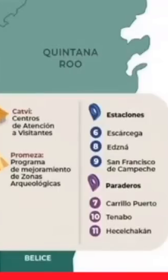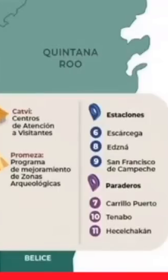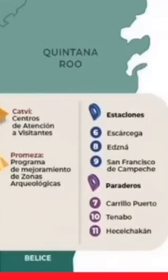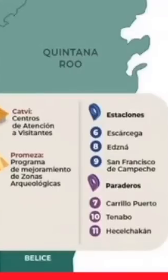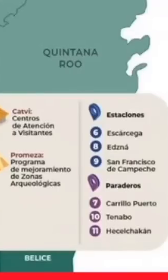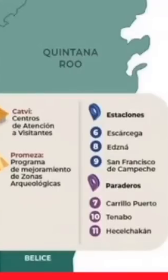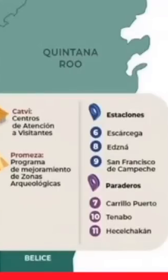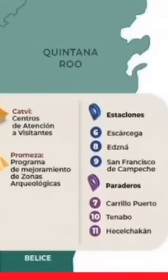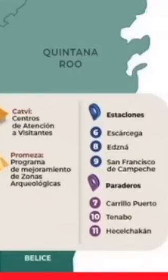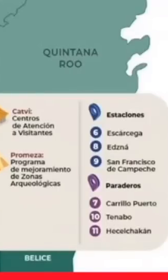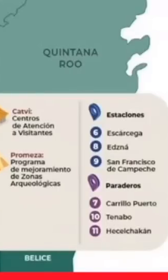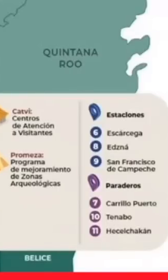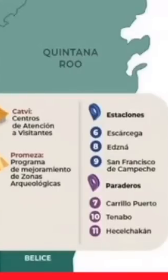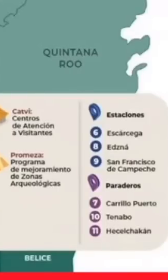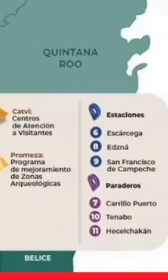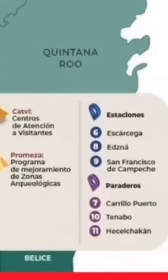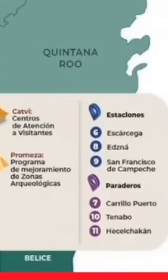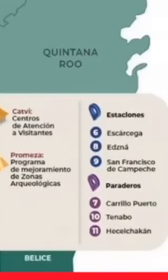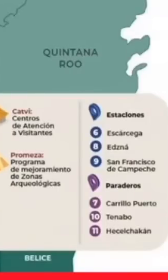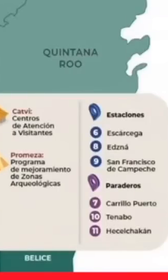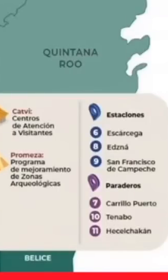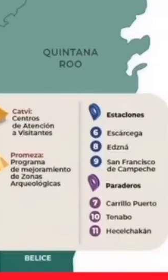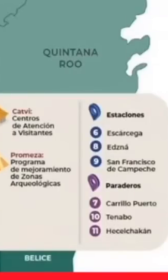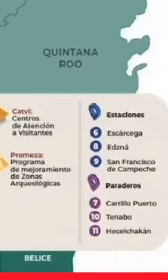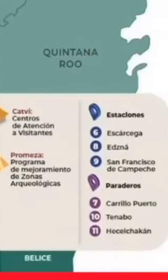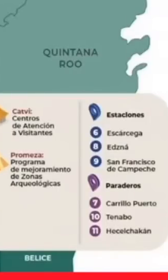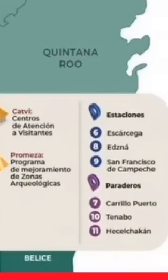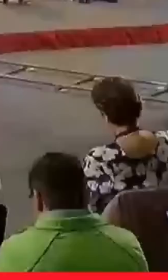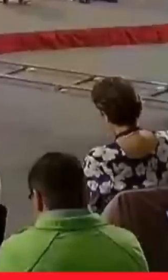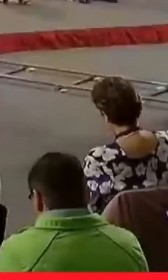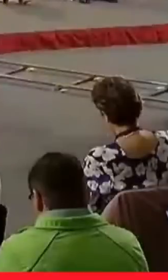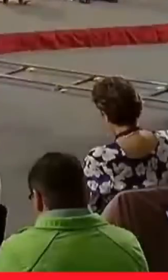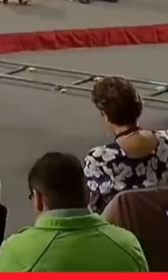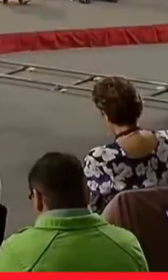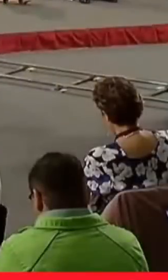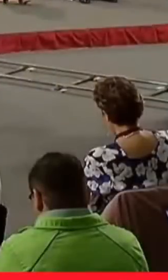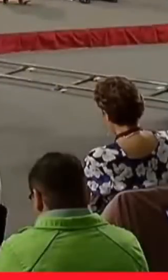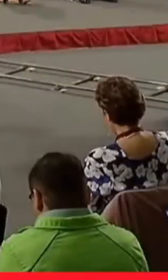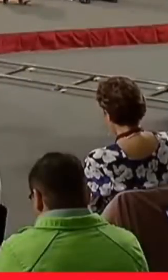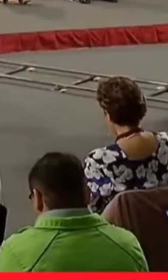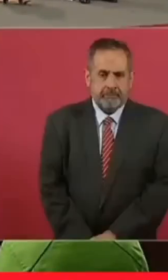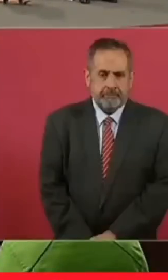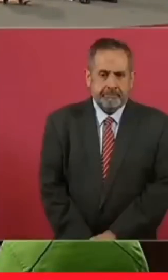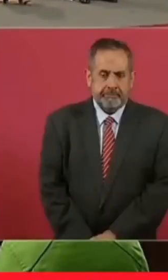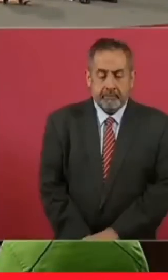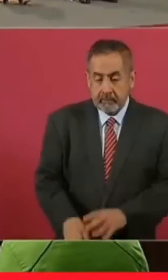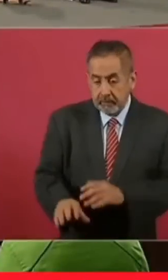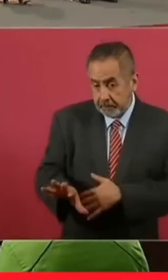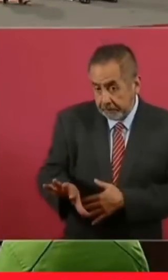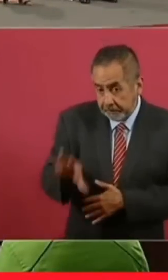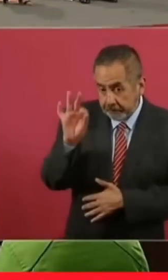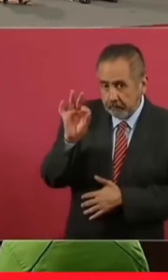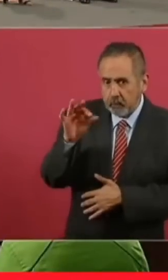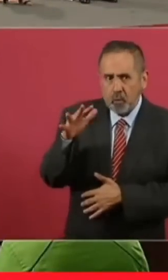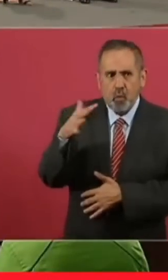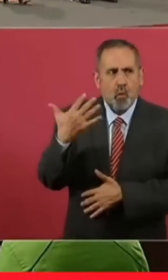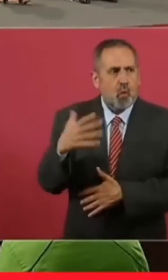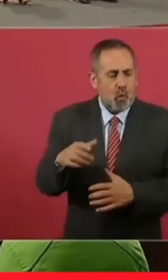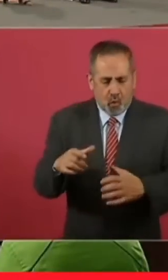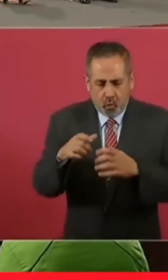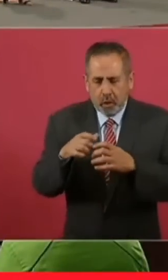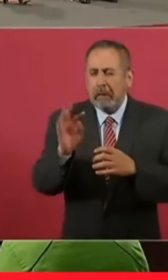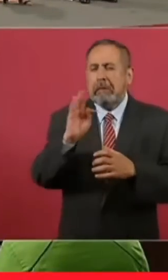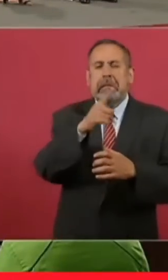le signifiquen mucho, a los arqueólogos les permiten entender de manera muy interesante las